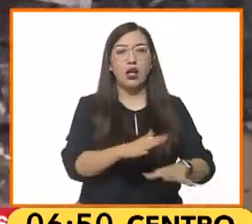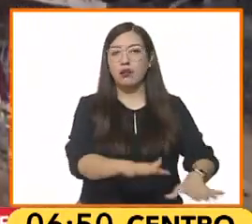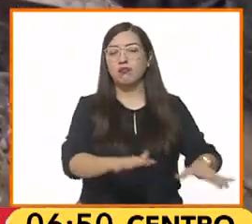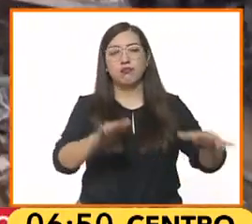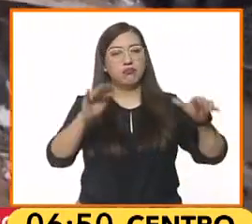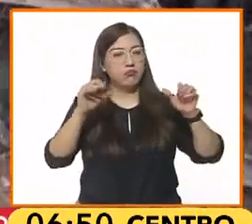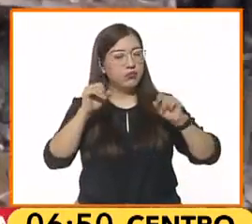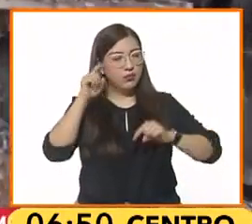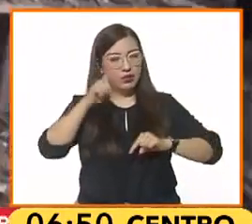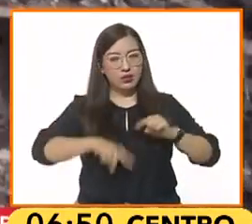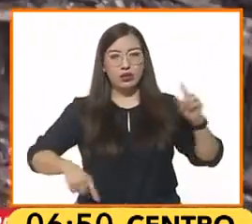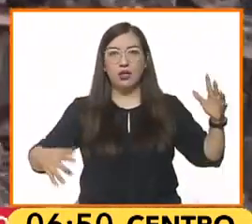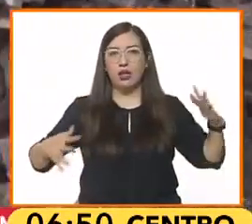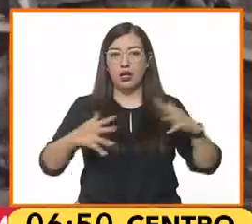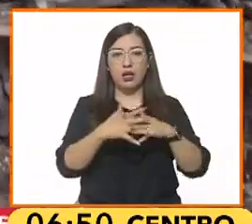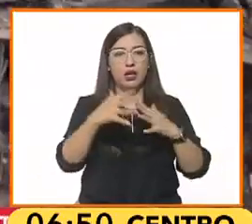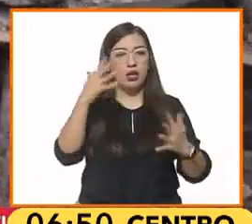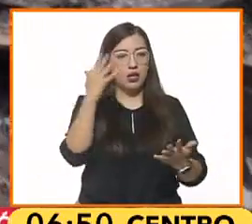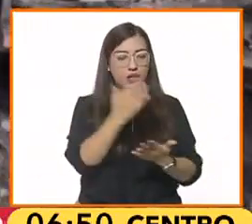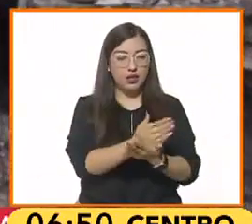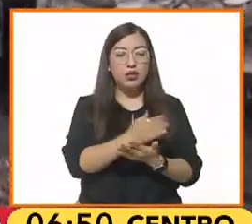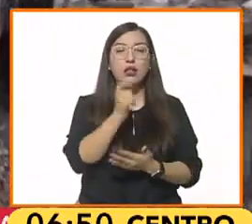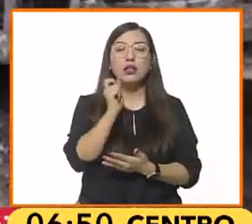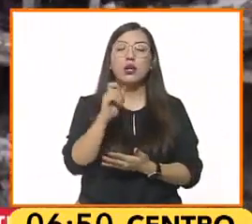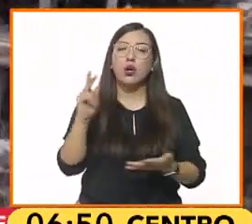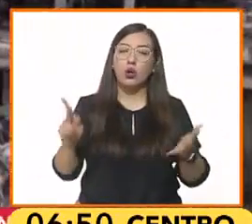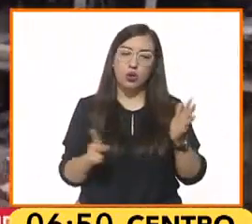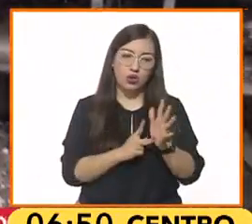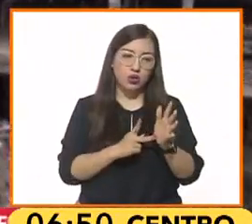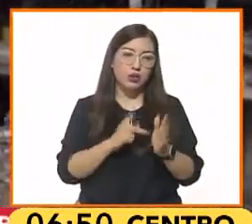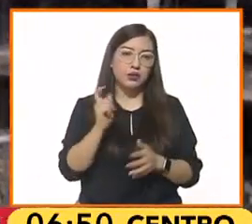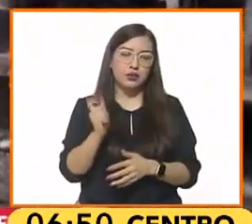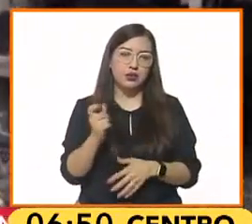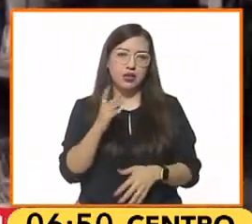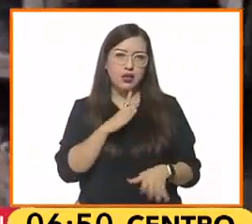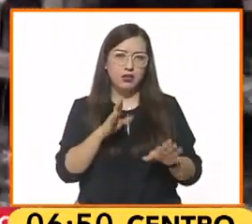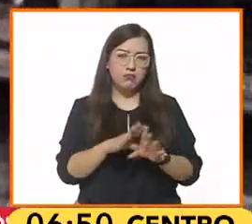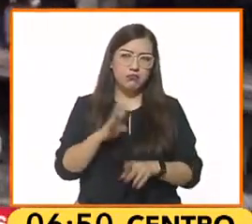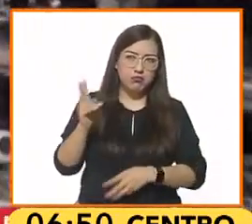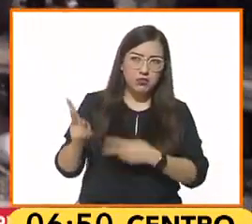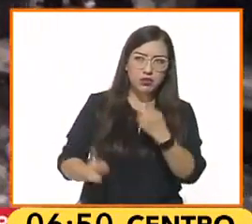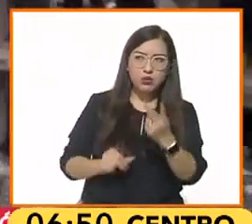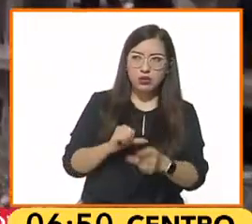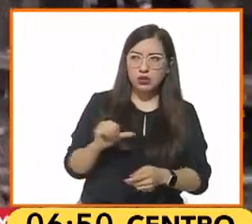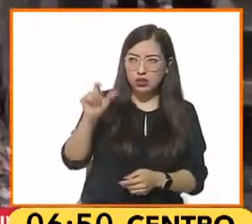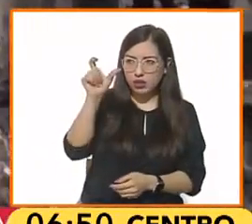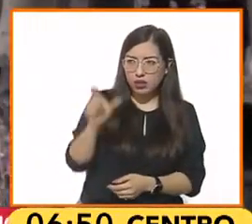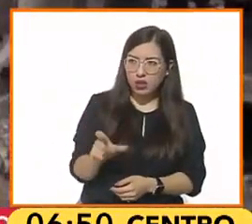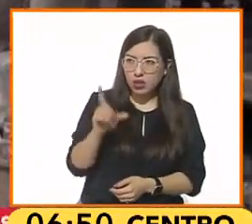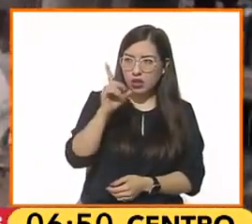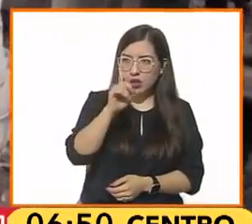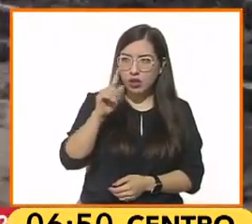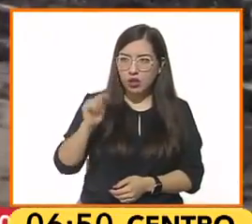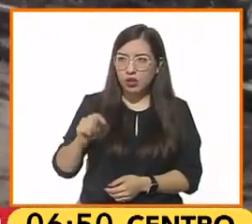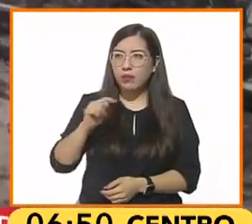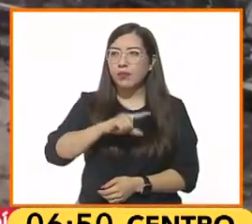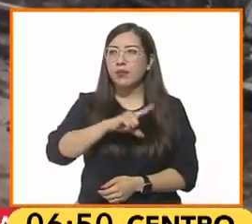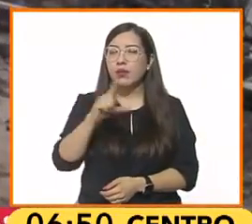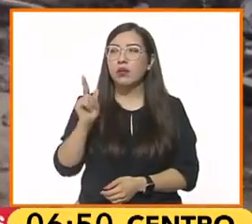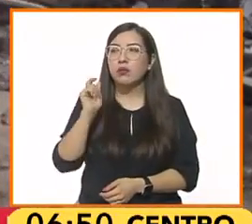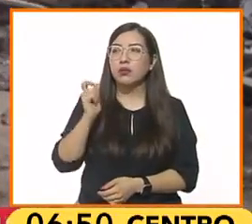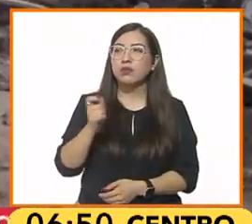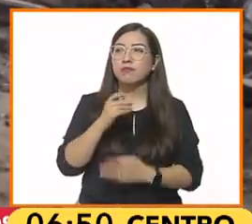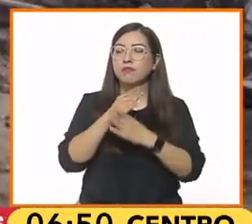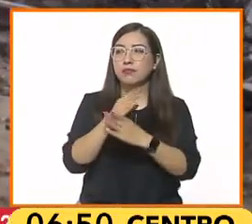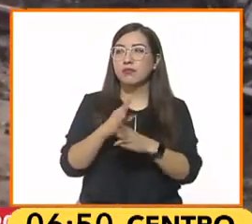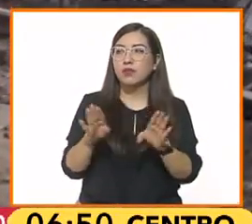fuego definitivo, es justamente cuando viene esta supuesta consulta para Donald Trump y cuando se evita que los